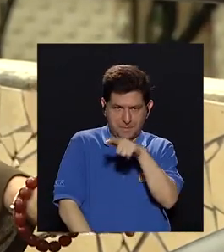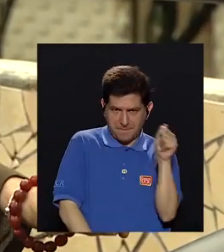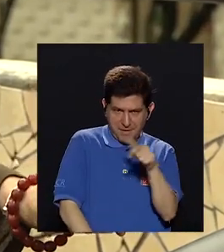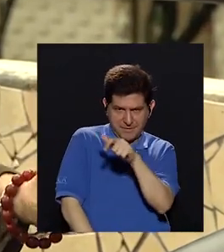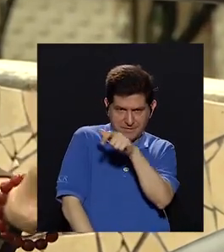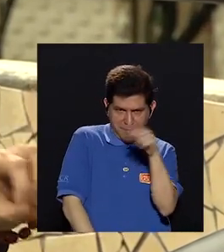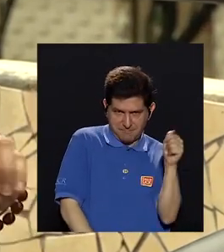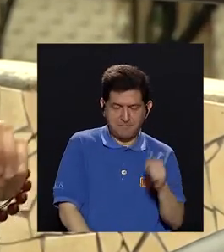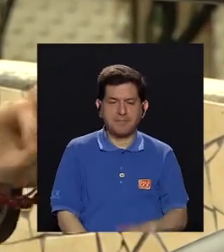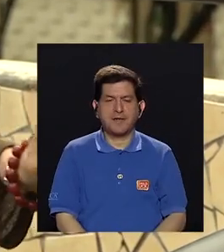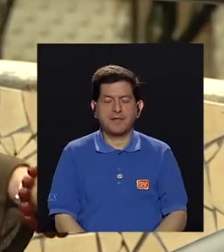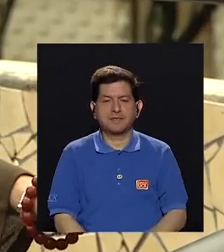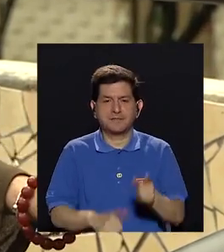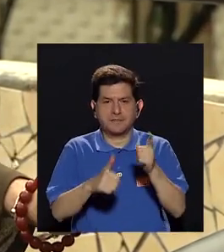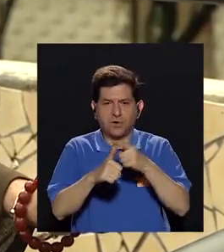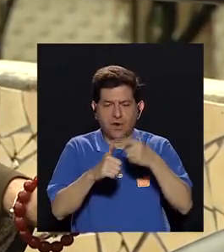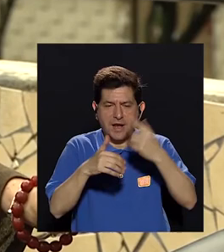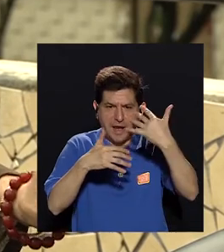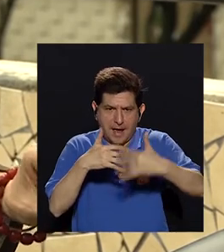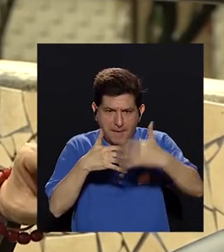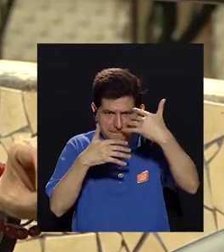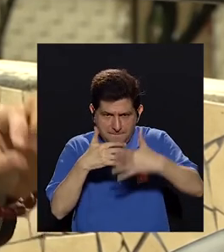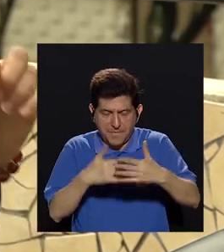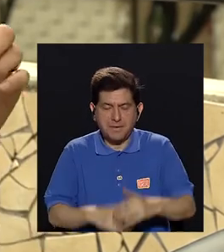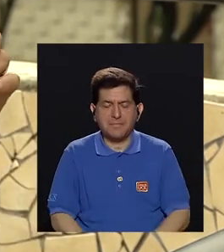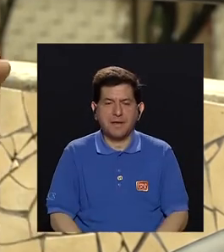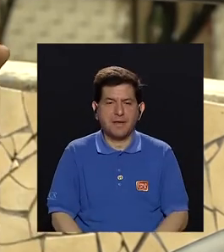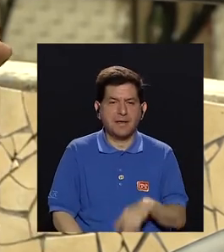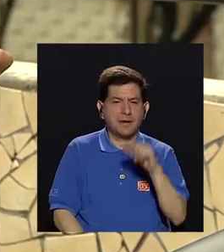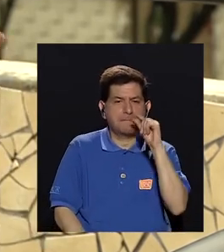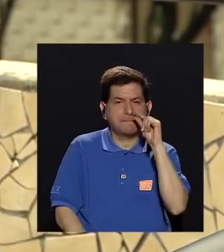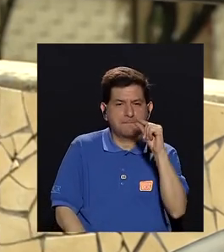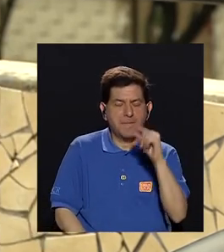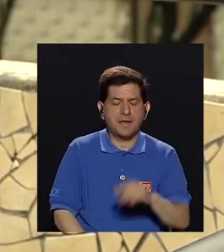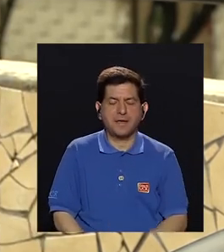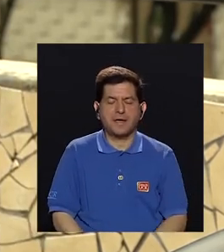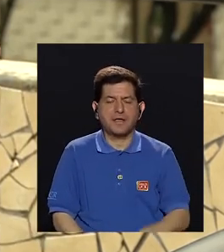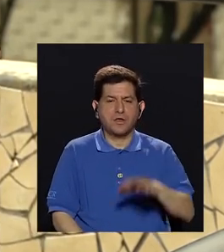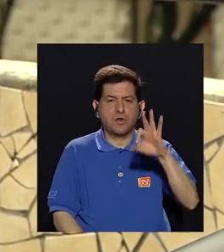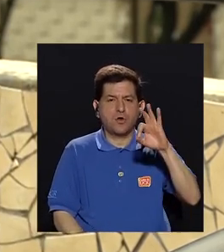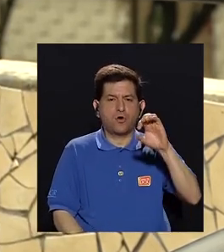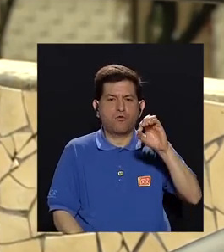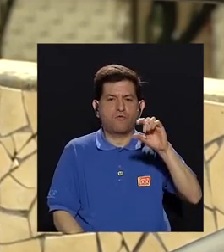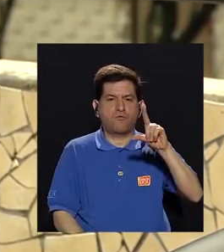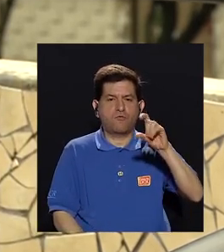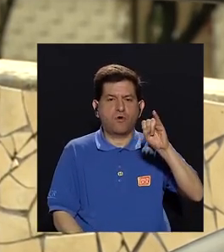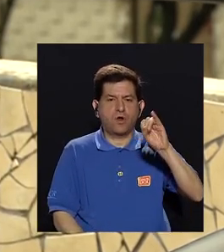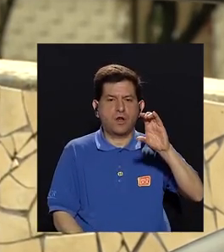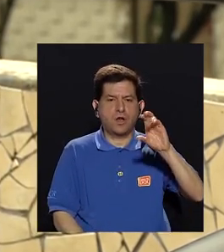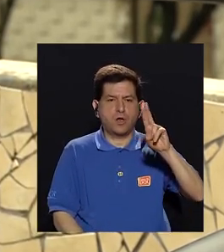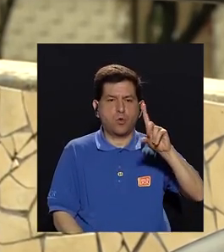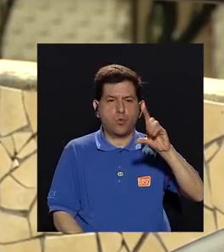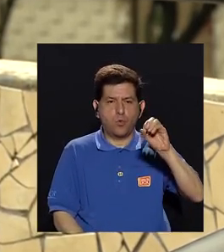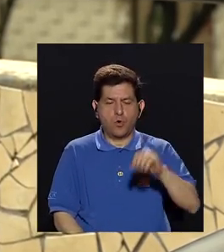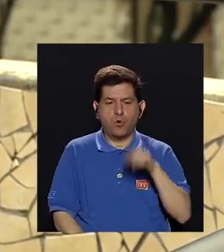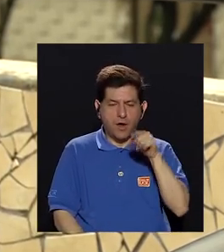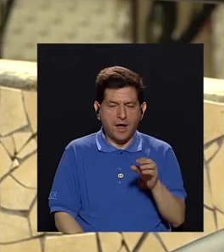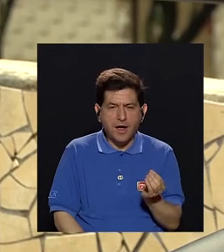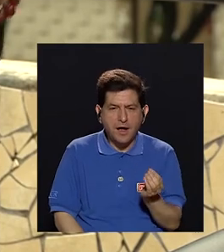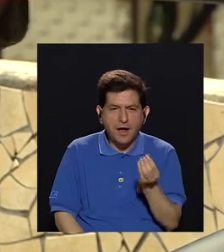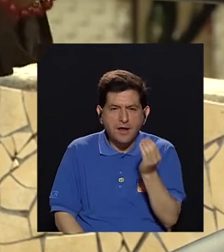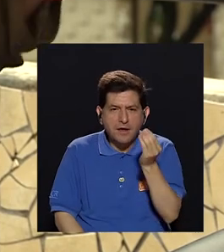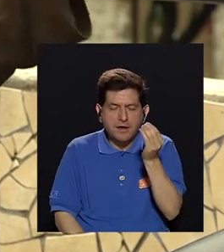mensual desde el momento en que baja la primera menstruación, donde hay un pequeño folículo, que es un ovulito chiquitito que